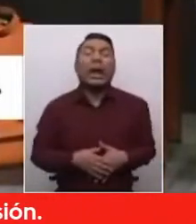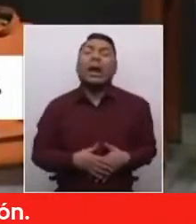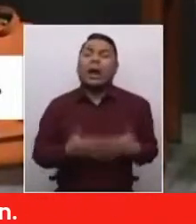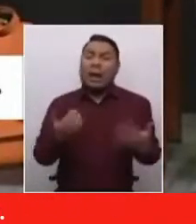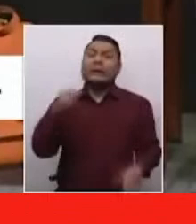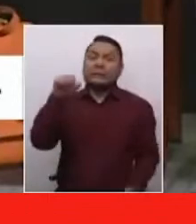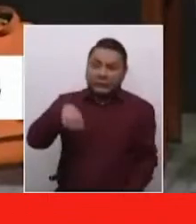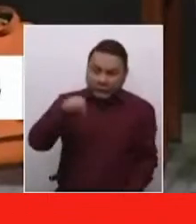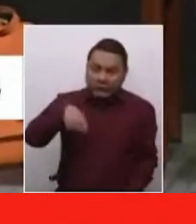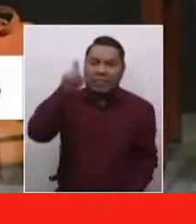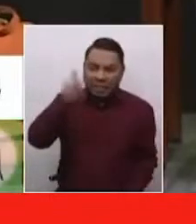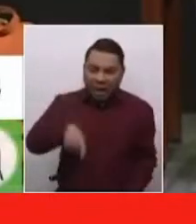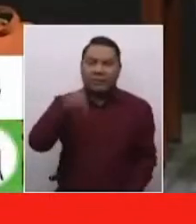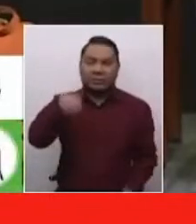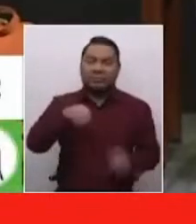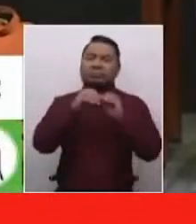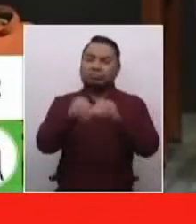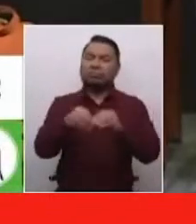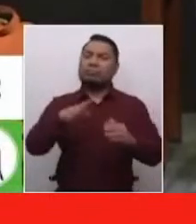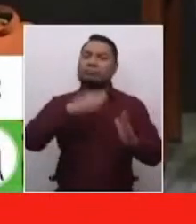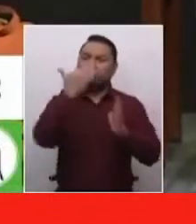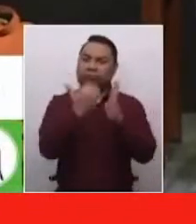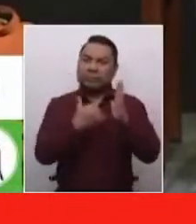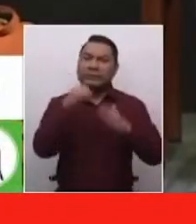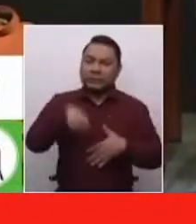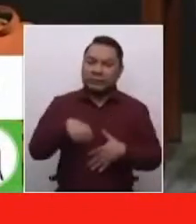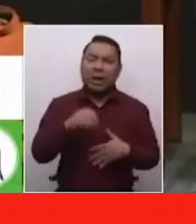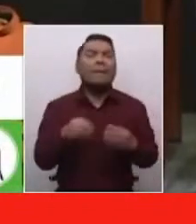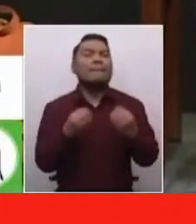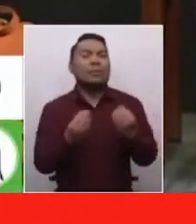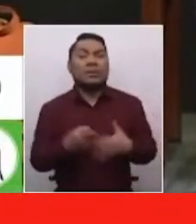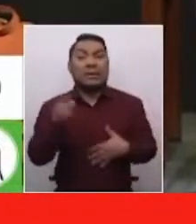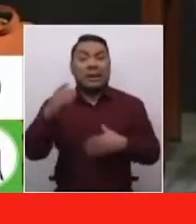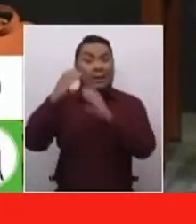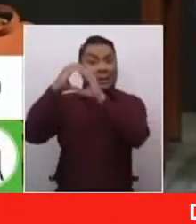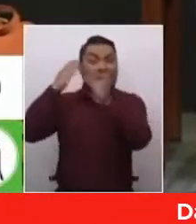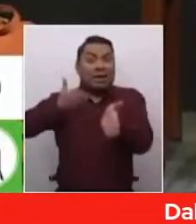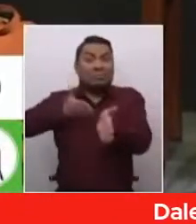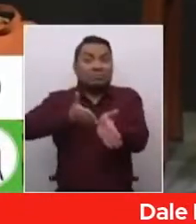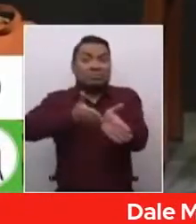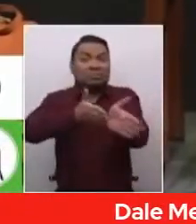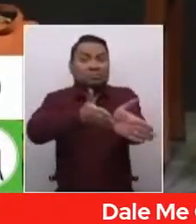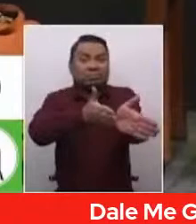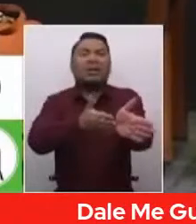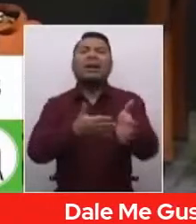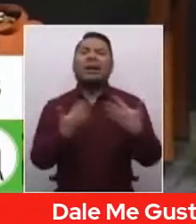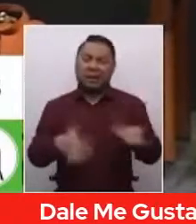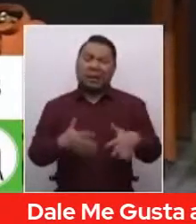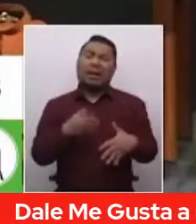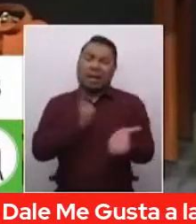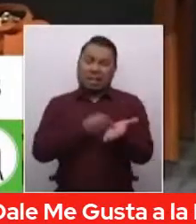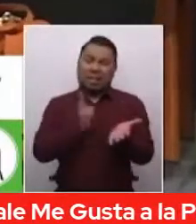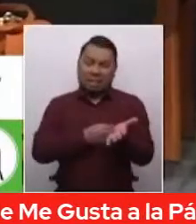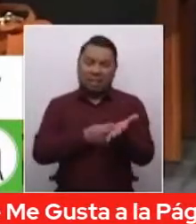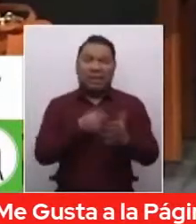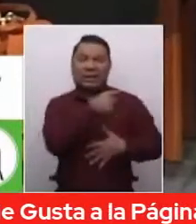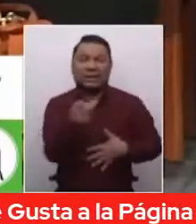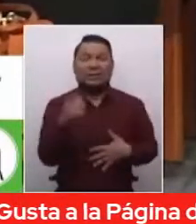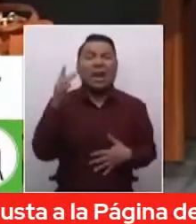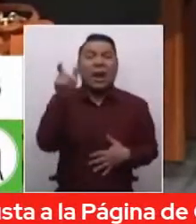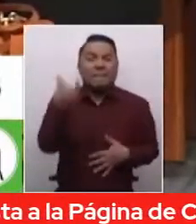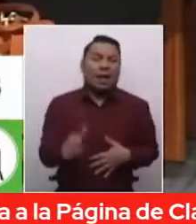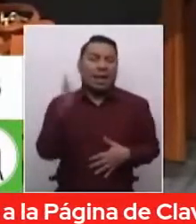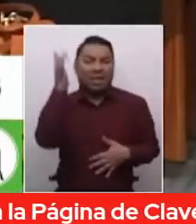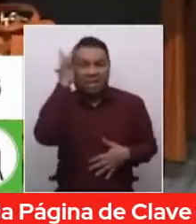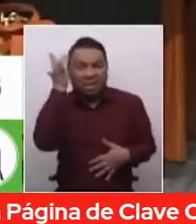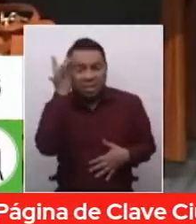existir protocolos. Ya en el Metropolitano se han sucedido algunos eventos de este tipo, tipificados de